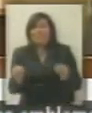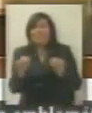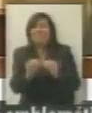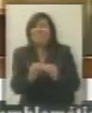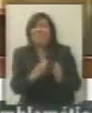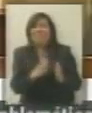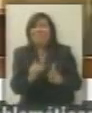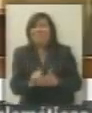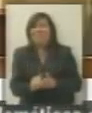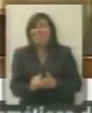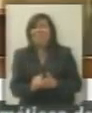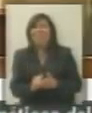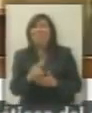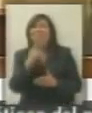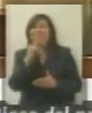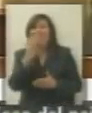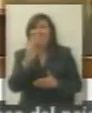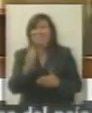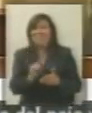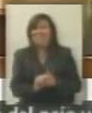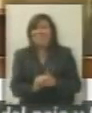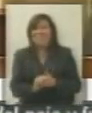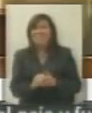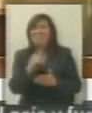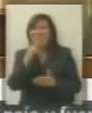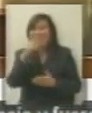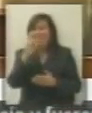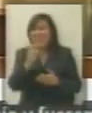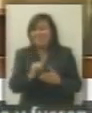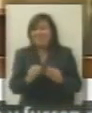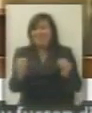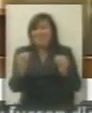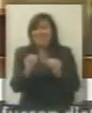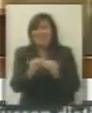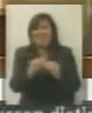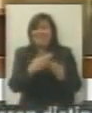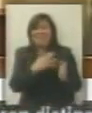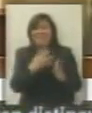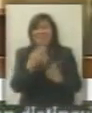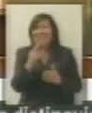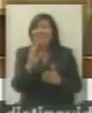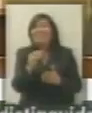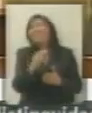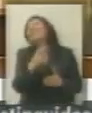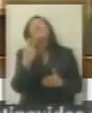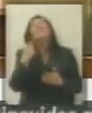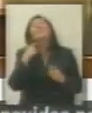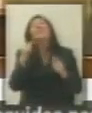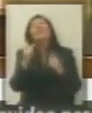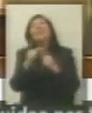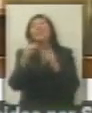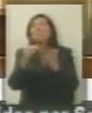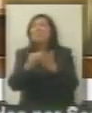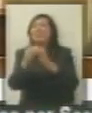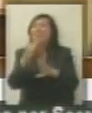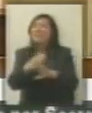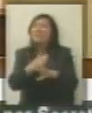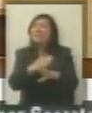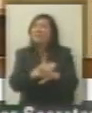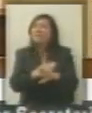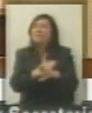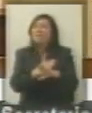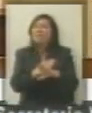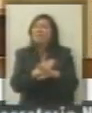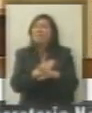Asimismo, en los últimos 5 años, el Perú subió 24 puestos en el ranking del Índice de Desarrollo Humano,